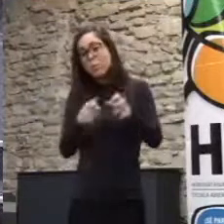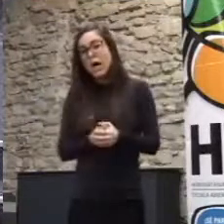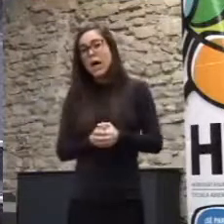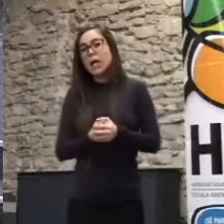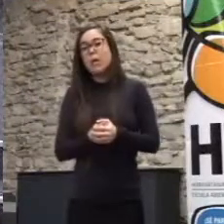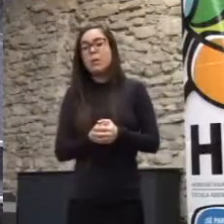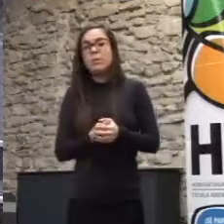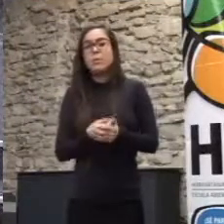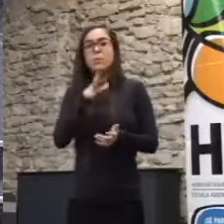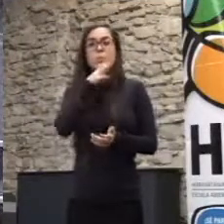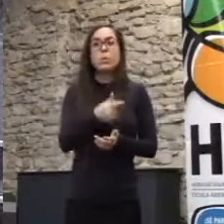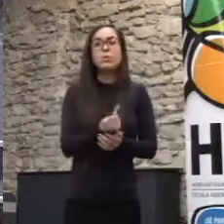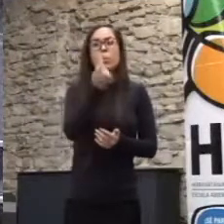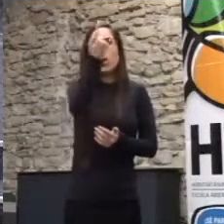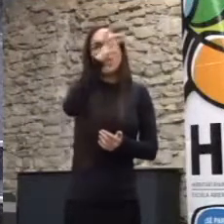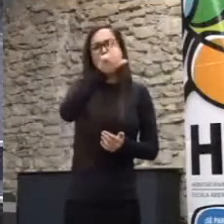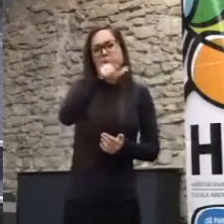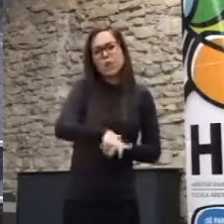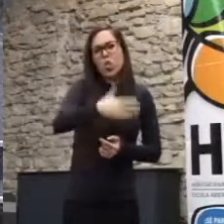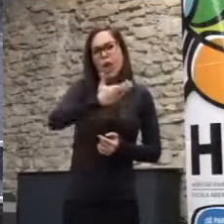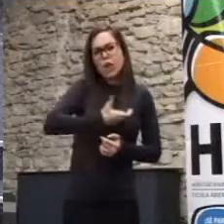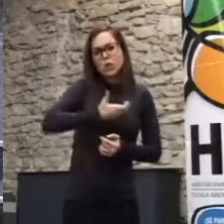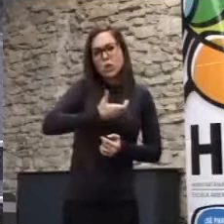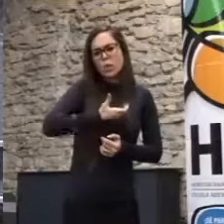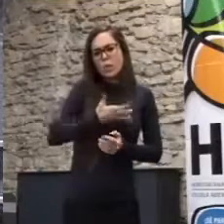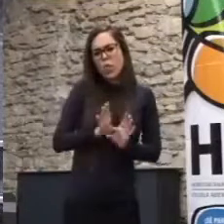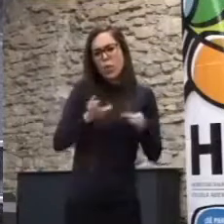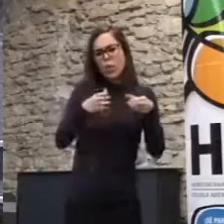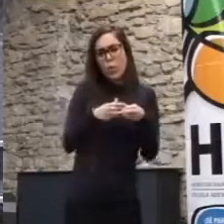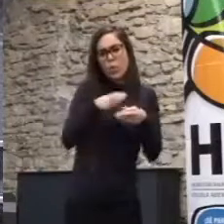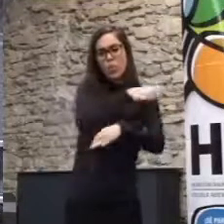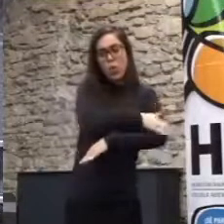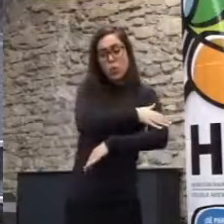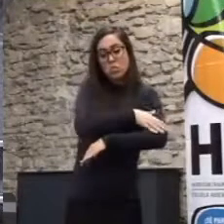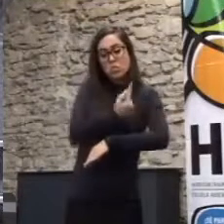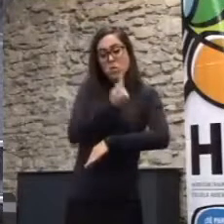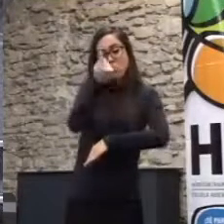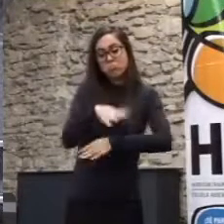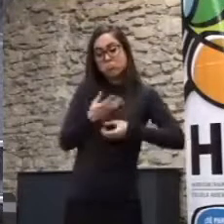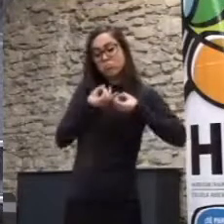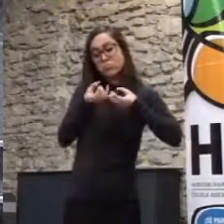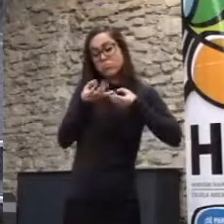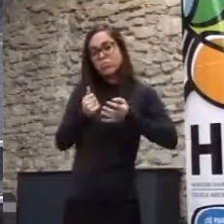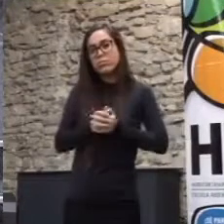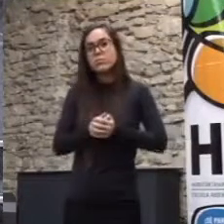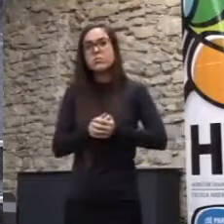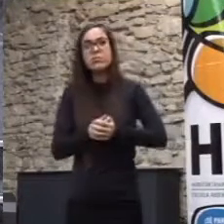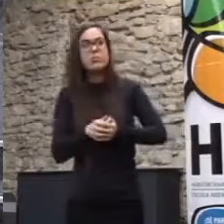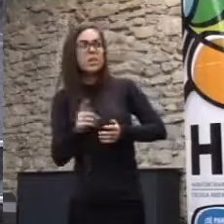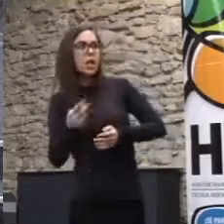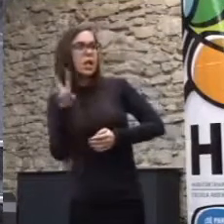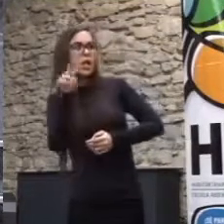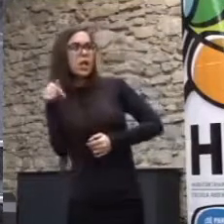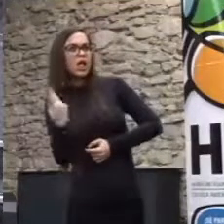algo el del ayuntamiento, el equipo de gobierno... Y claro, luego me dice el de la oposición, oye, que he sido yo el que he preguntado este tema y no